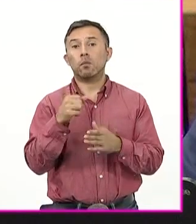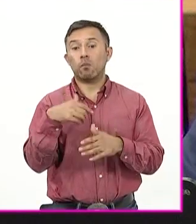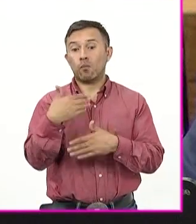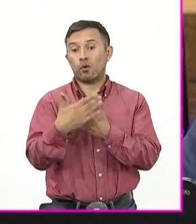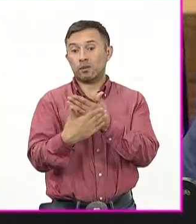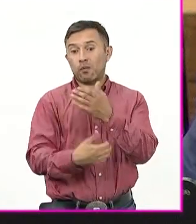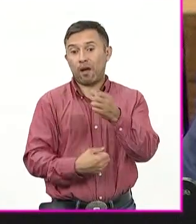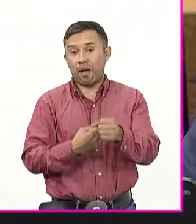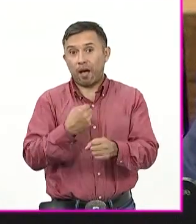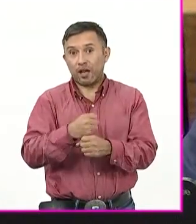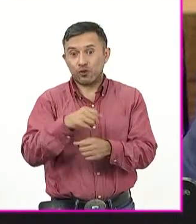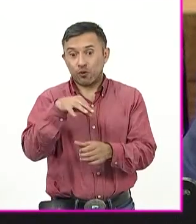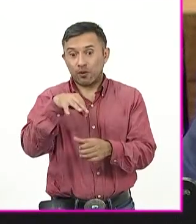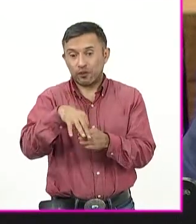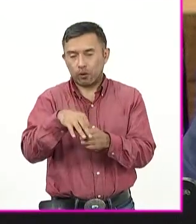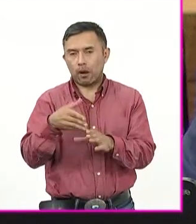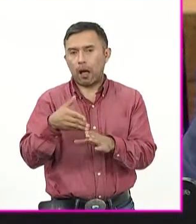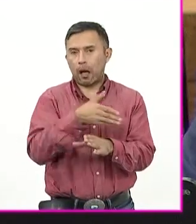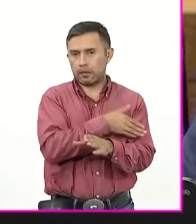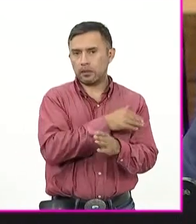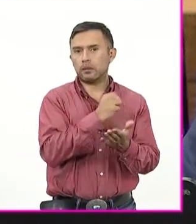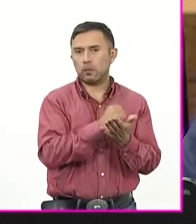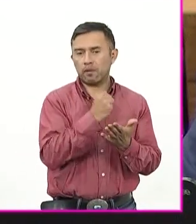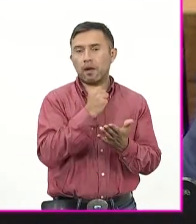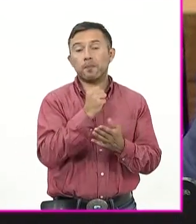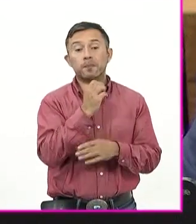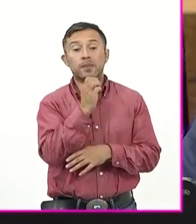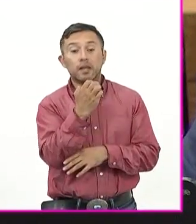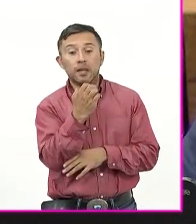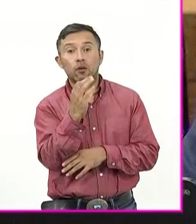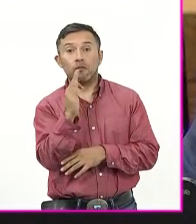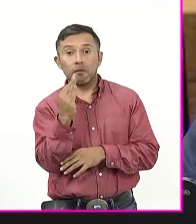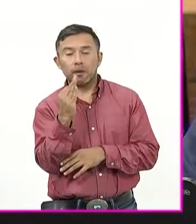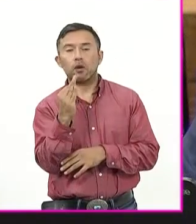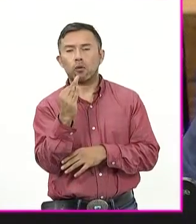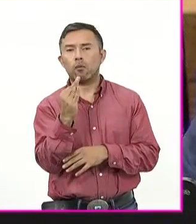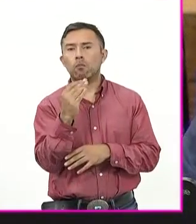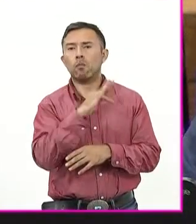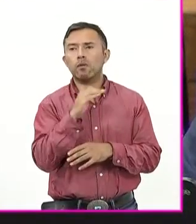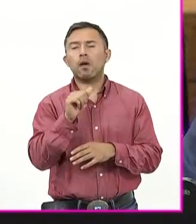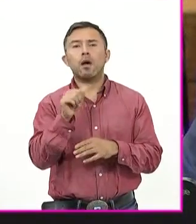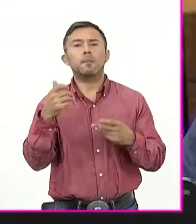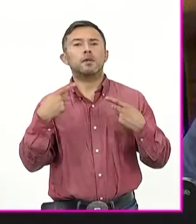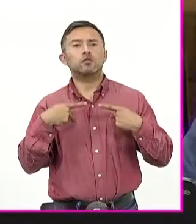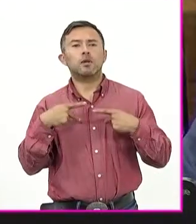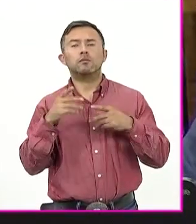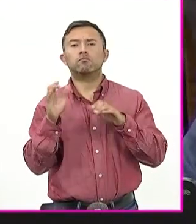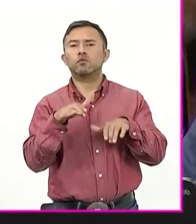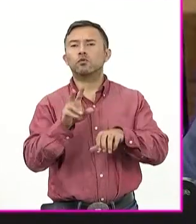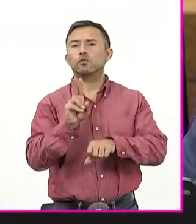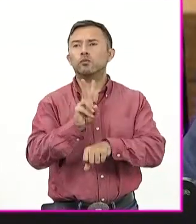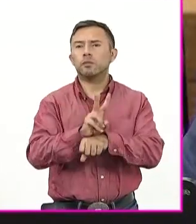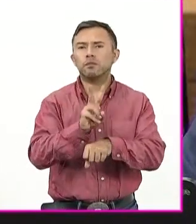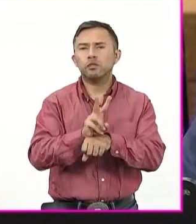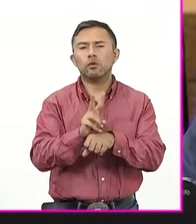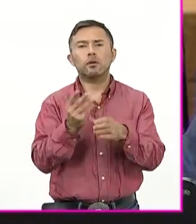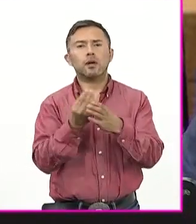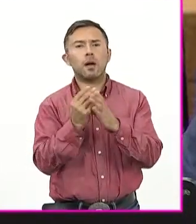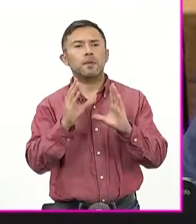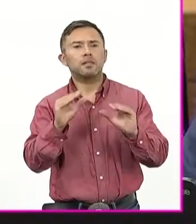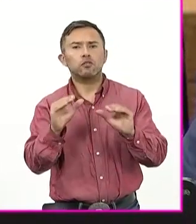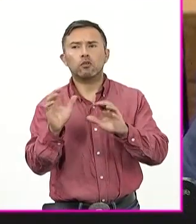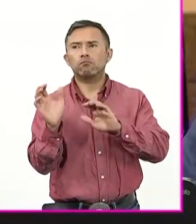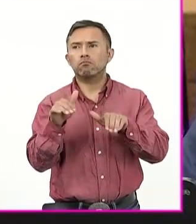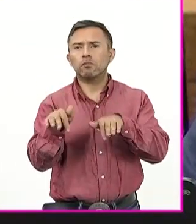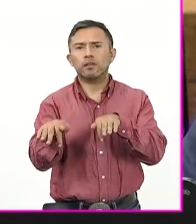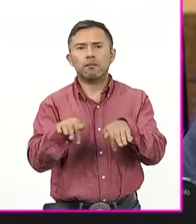electoral, y en enero y febrero estamos contratando ya a supervisores y capacitadores que tienen que contar con todos